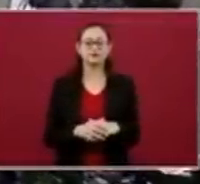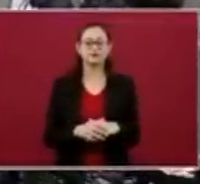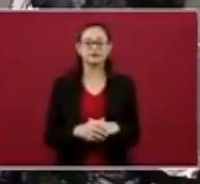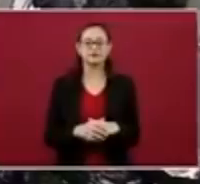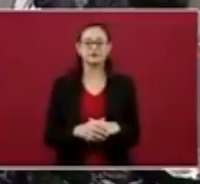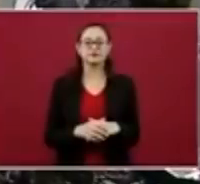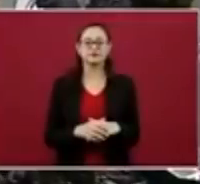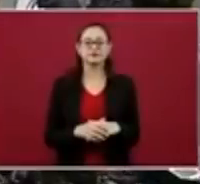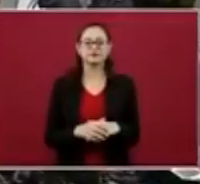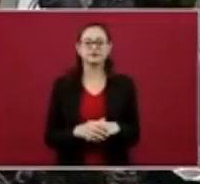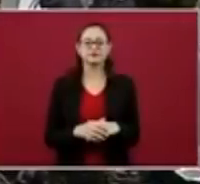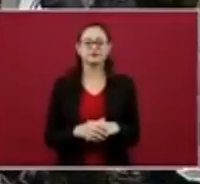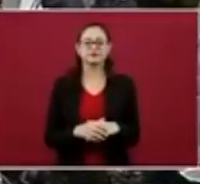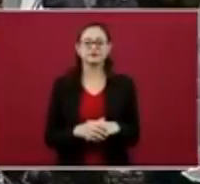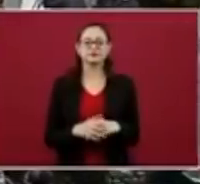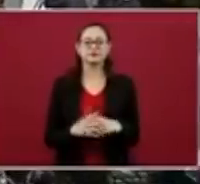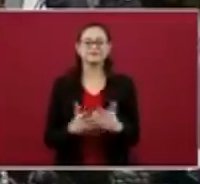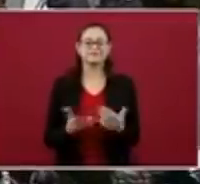Desde luego,